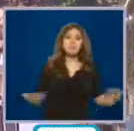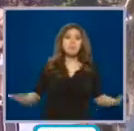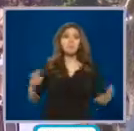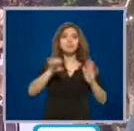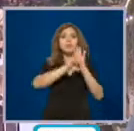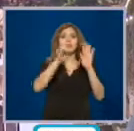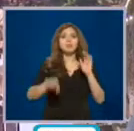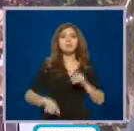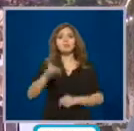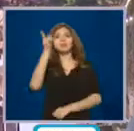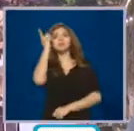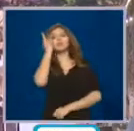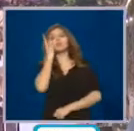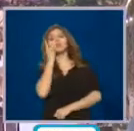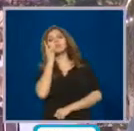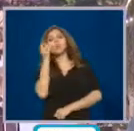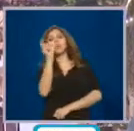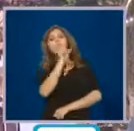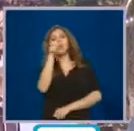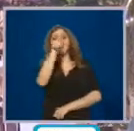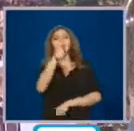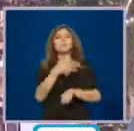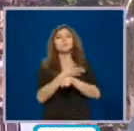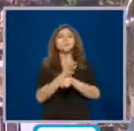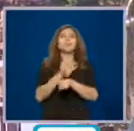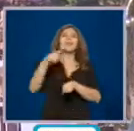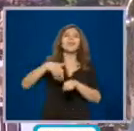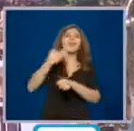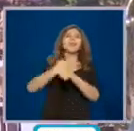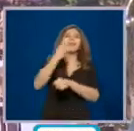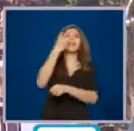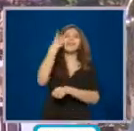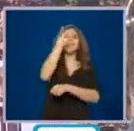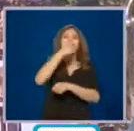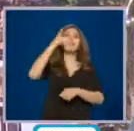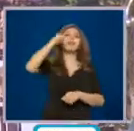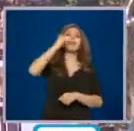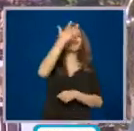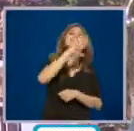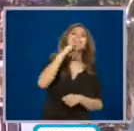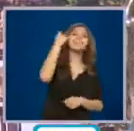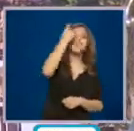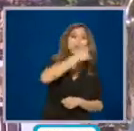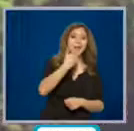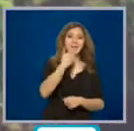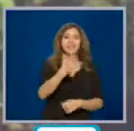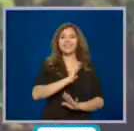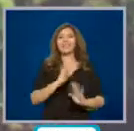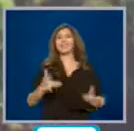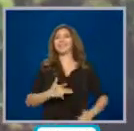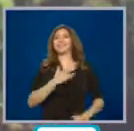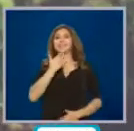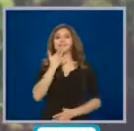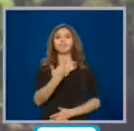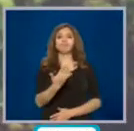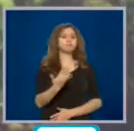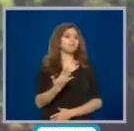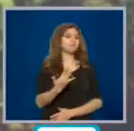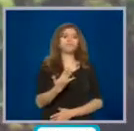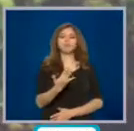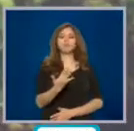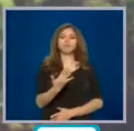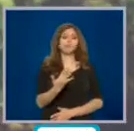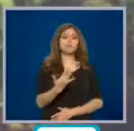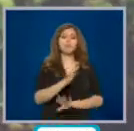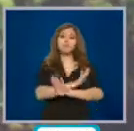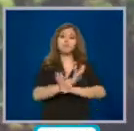de sueño no se recuperan. Están Nada de que perdidas. hoy duermo 3 horas, pero mañana duermo 10. No, están perdidas. Están